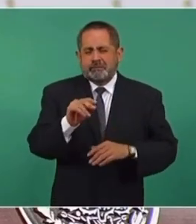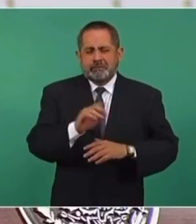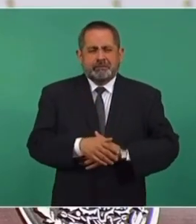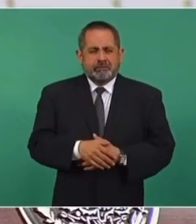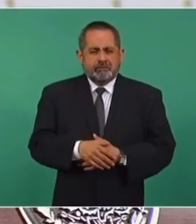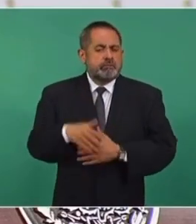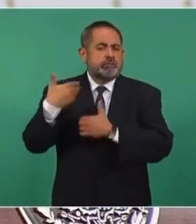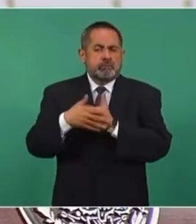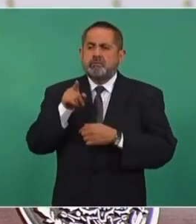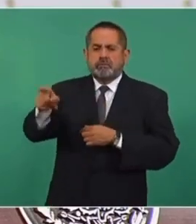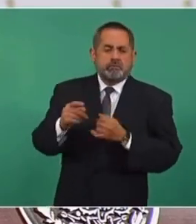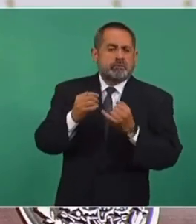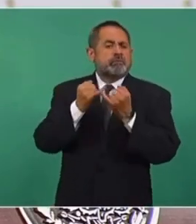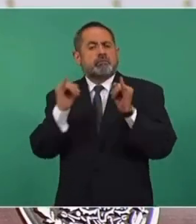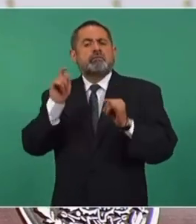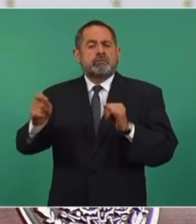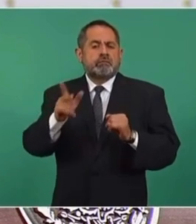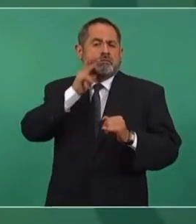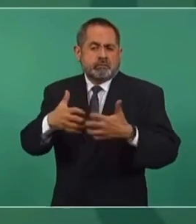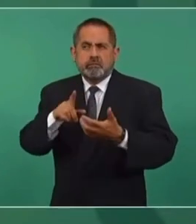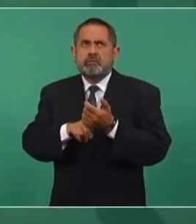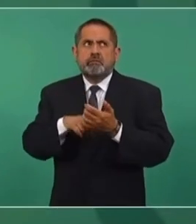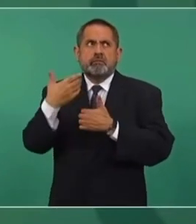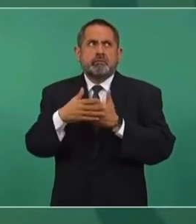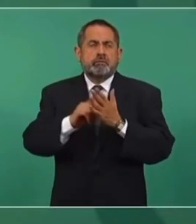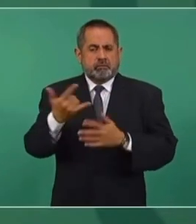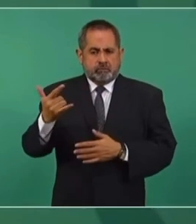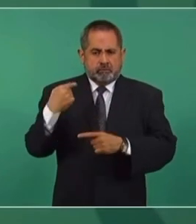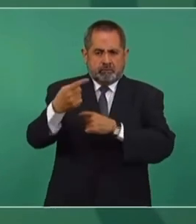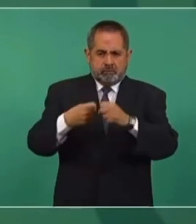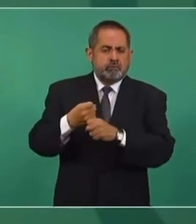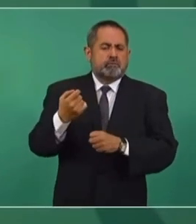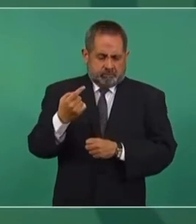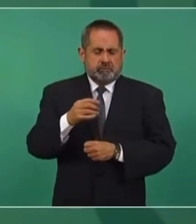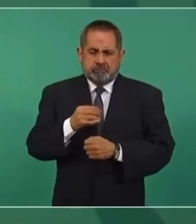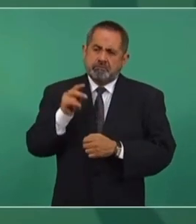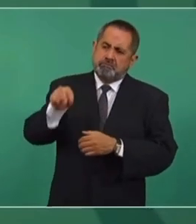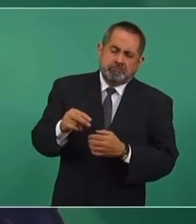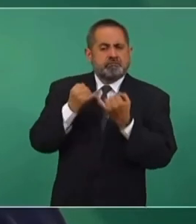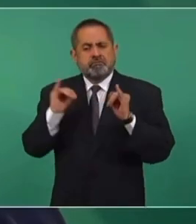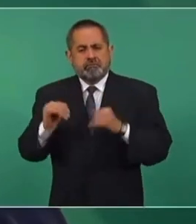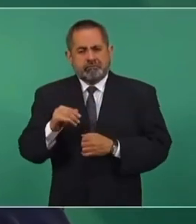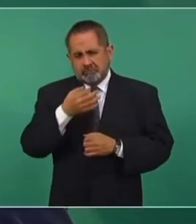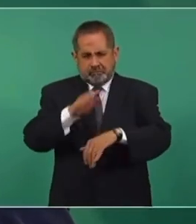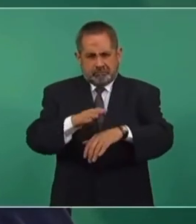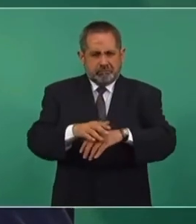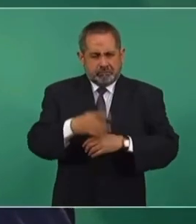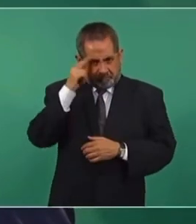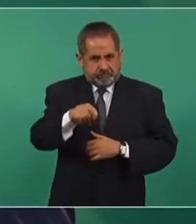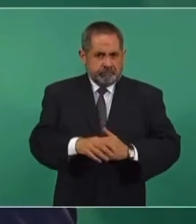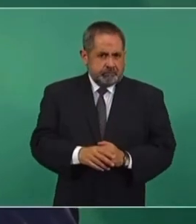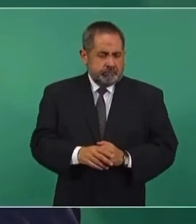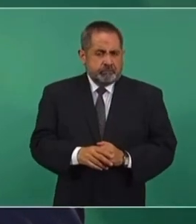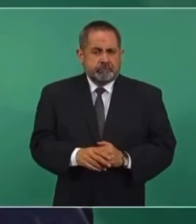no. Vamos a inaugurar la refinería en julio del año próximo. Y de una vez, para